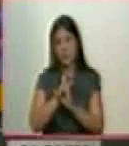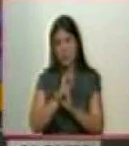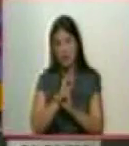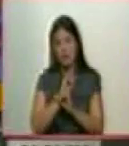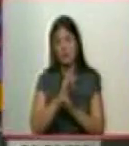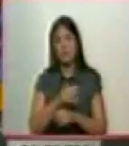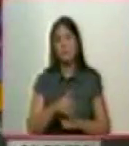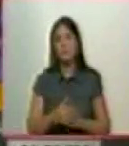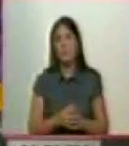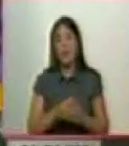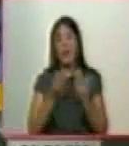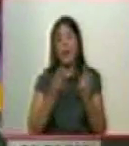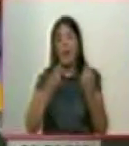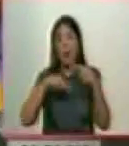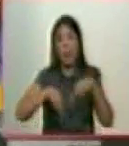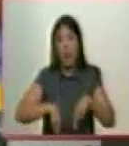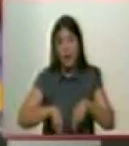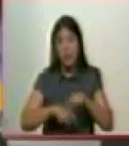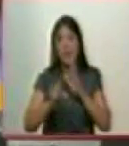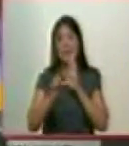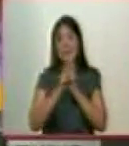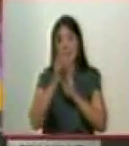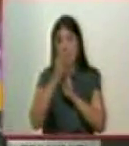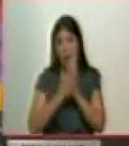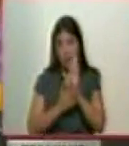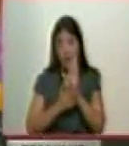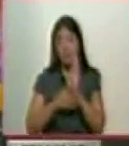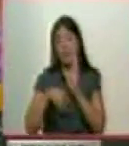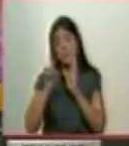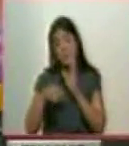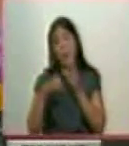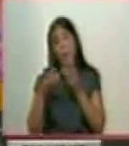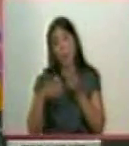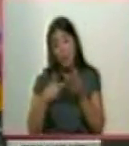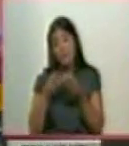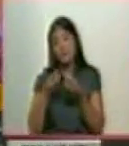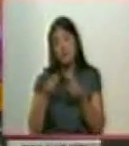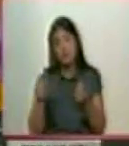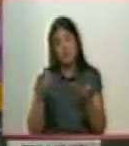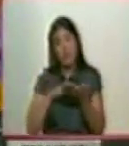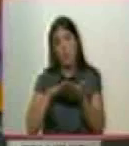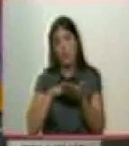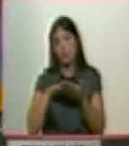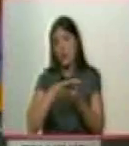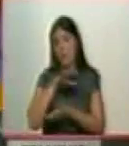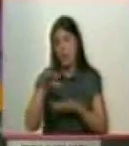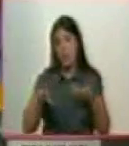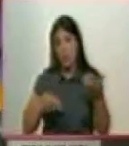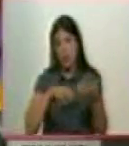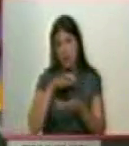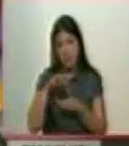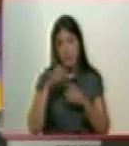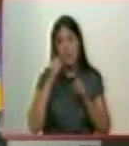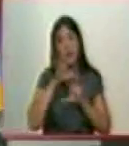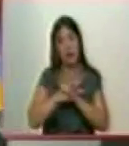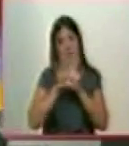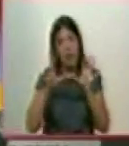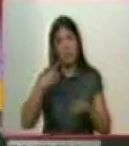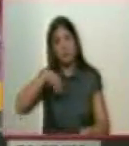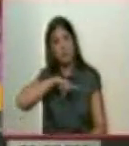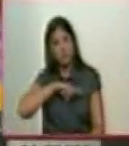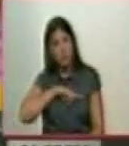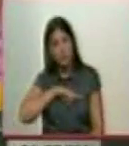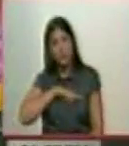por vía del Acuerdo de Ginebra y buscar los mecanismos para la solución de esta controversia. Por supuesto, nosotros le